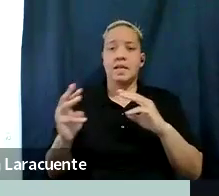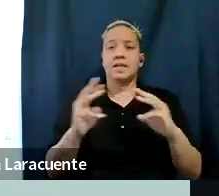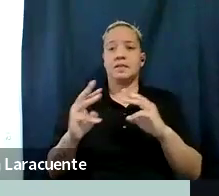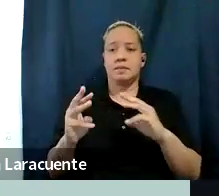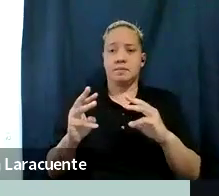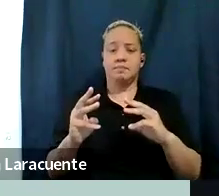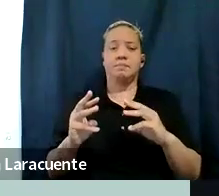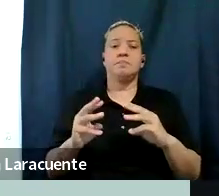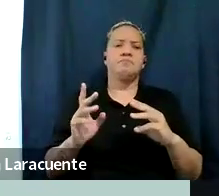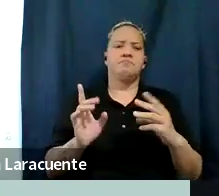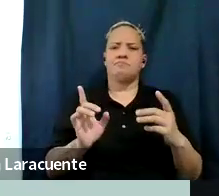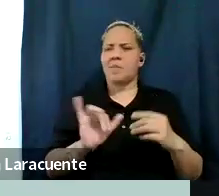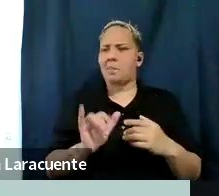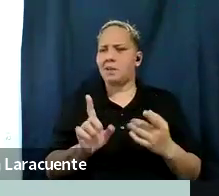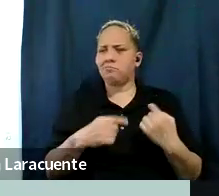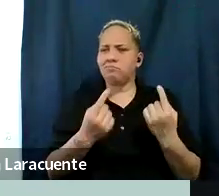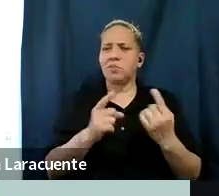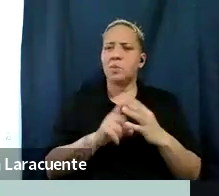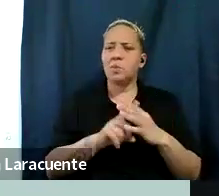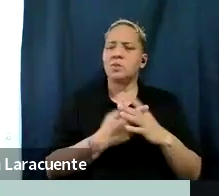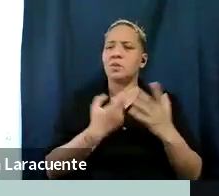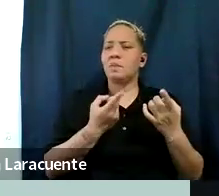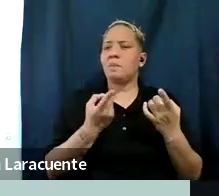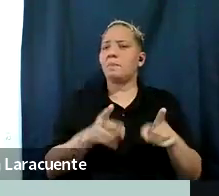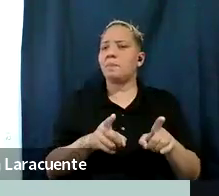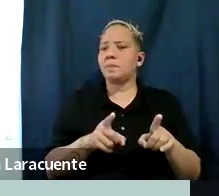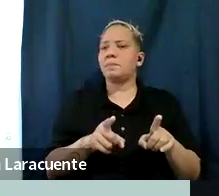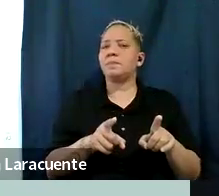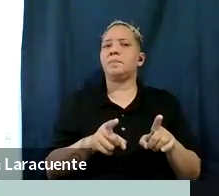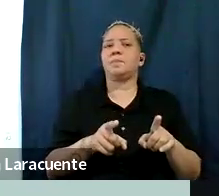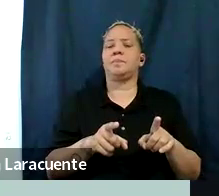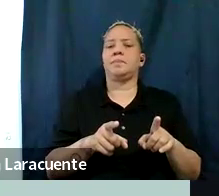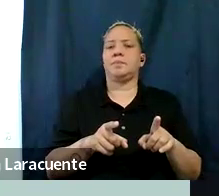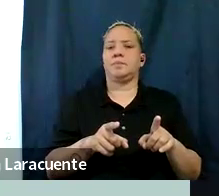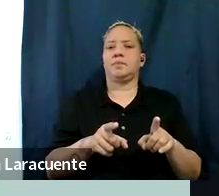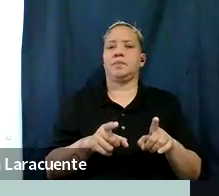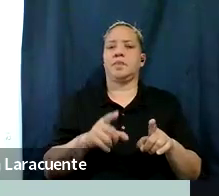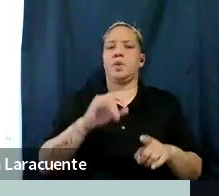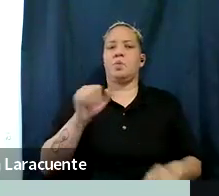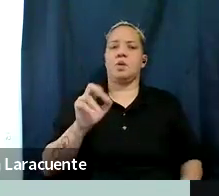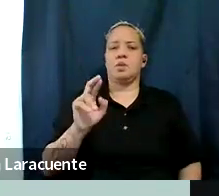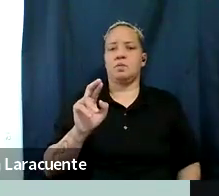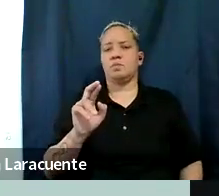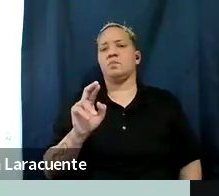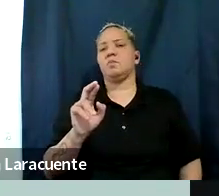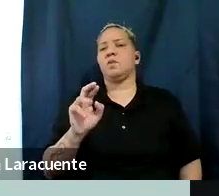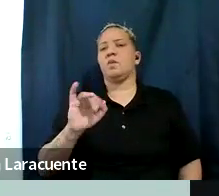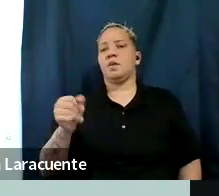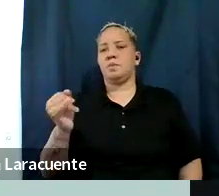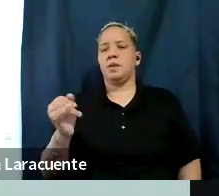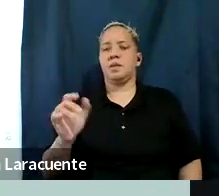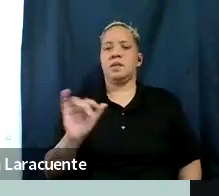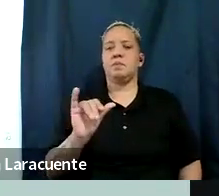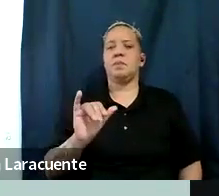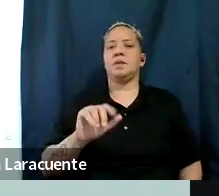desde el inicio, como le ocurre como le ocurre a Juan Ramón Jiménez y a Zenobia